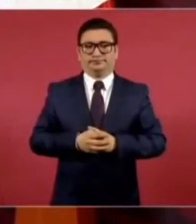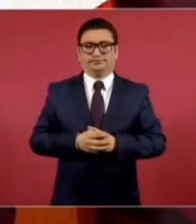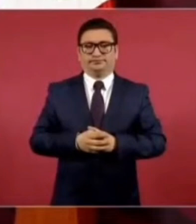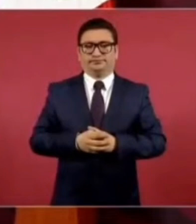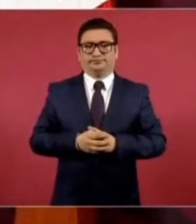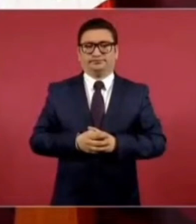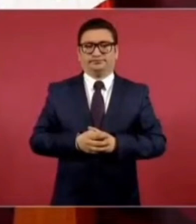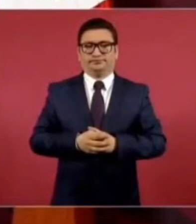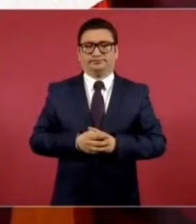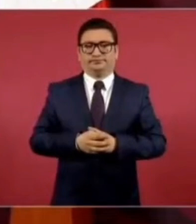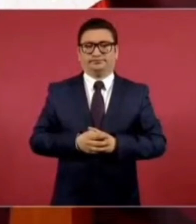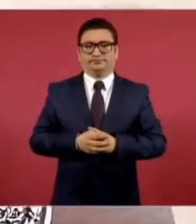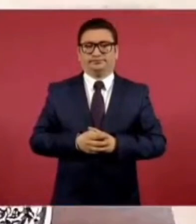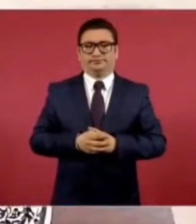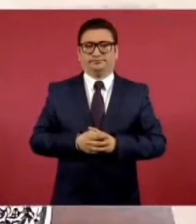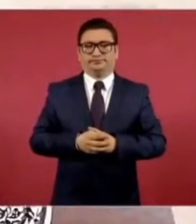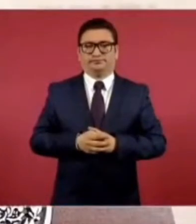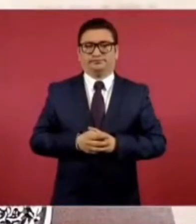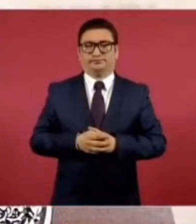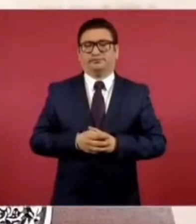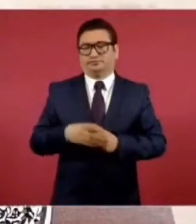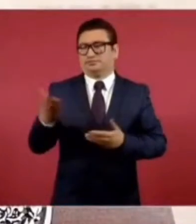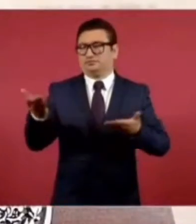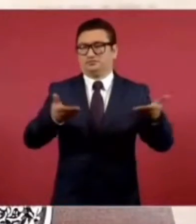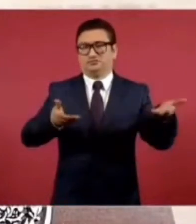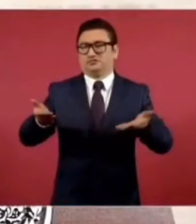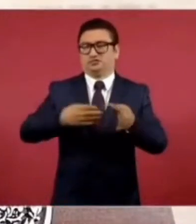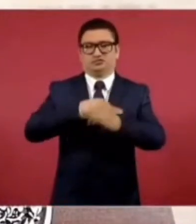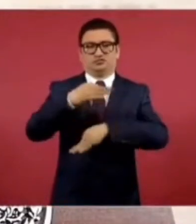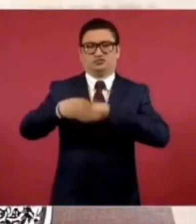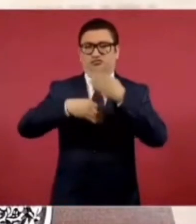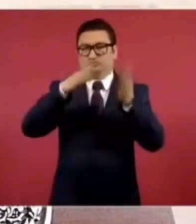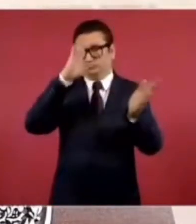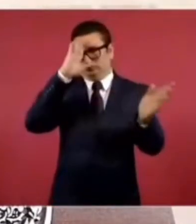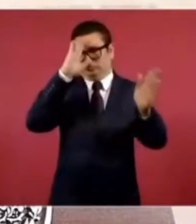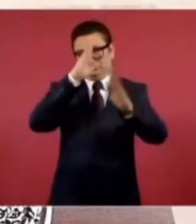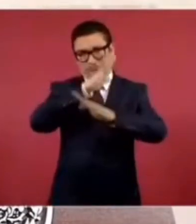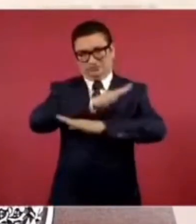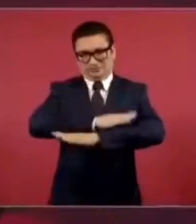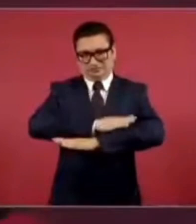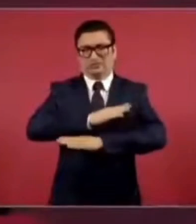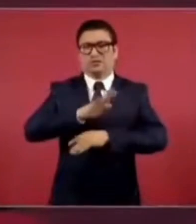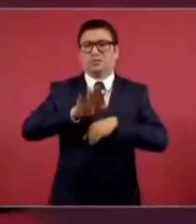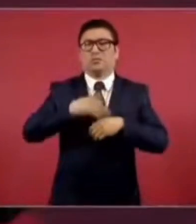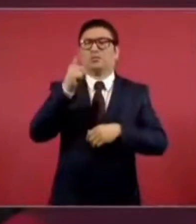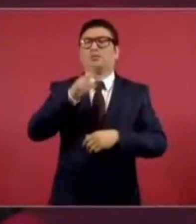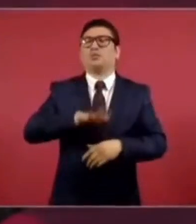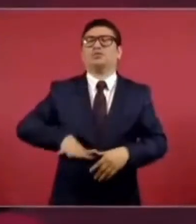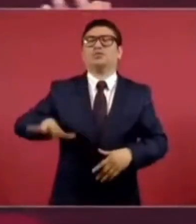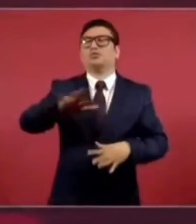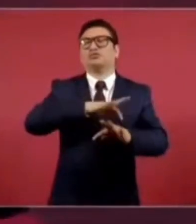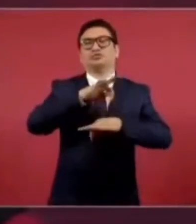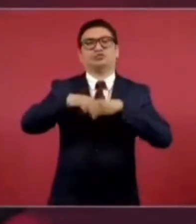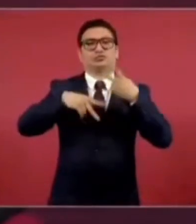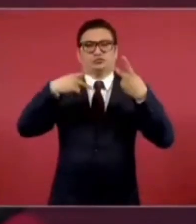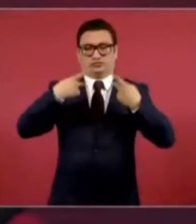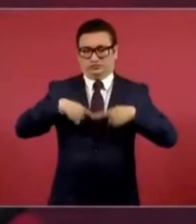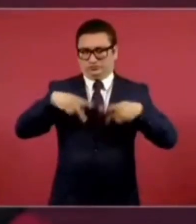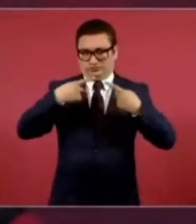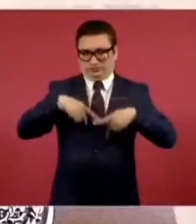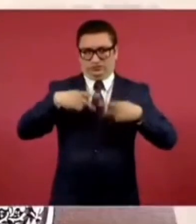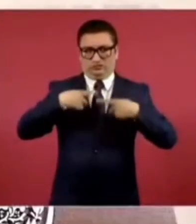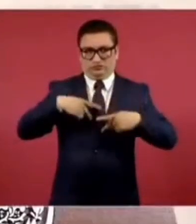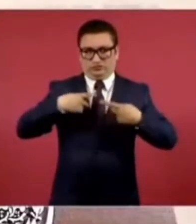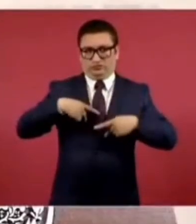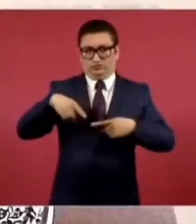este se concilien todos no Porque además el pueblo lo merece el pueblo de Baja